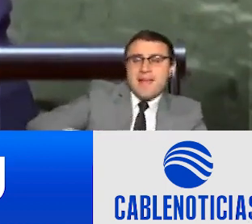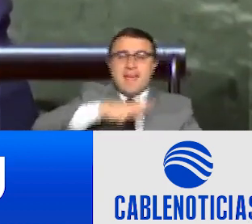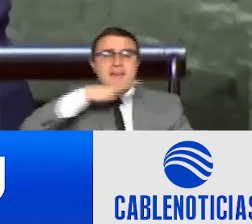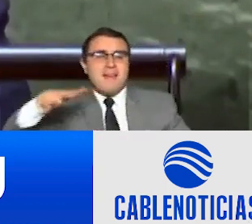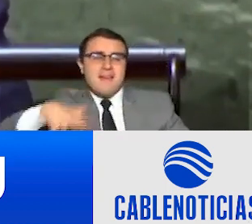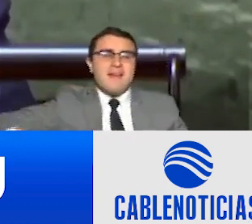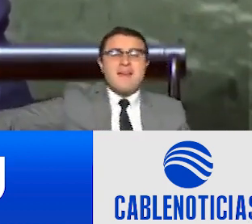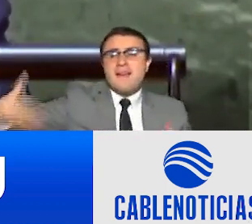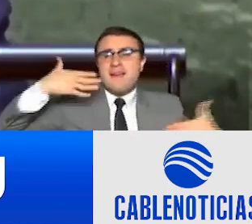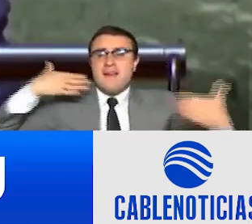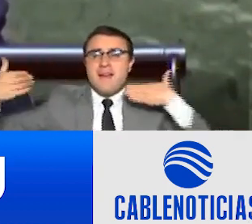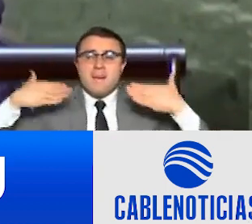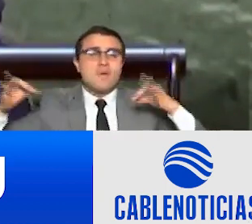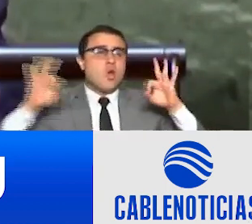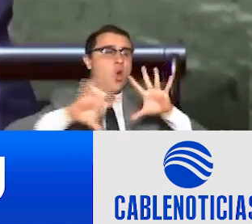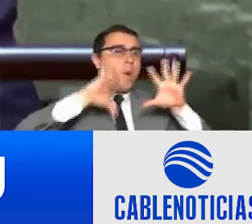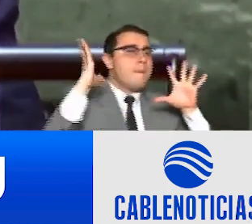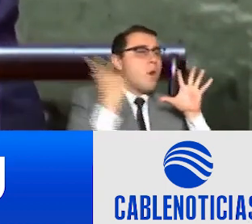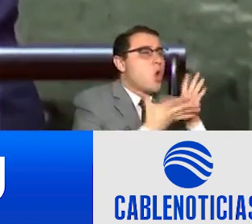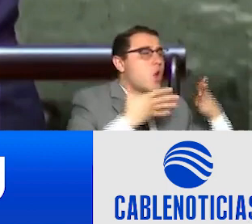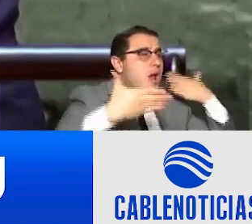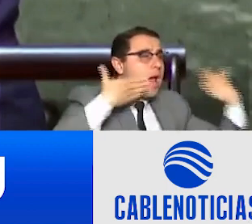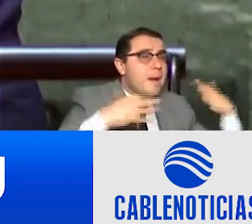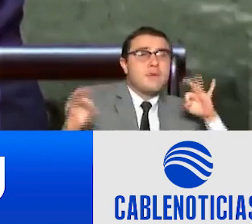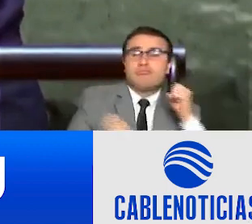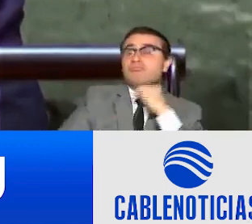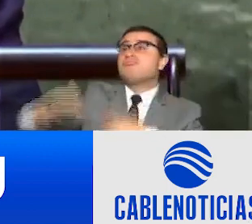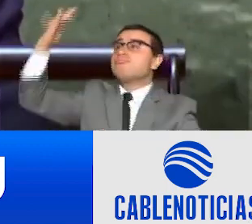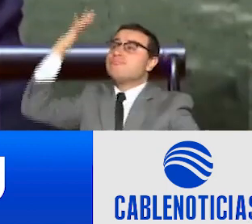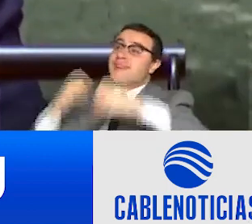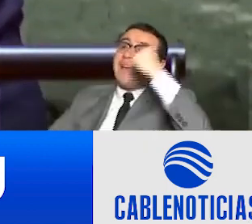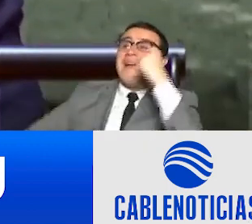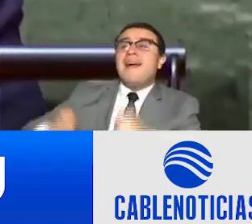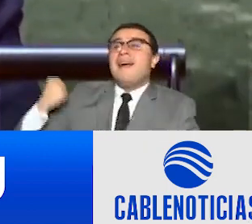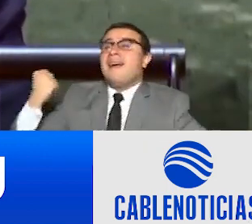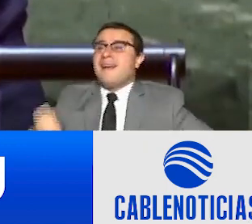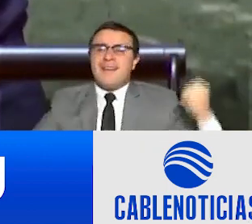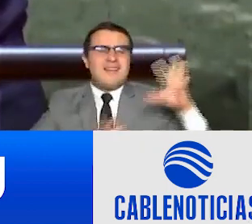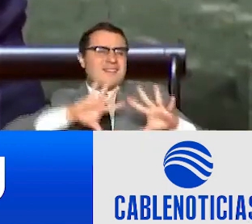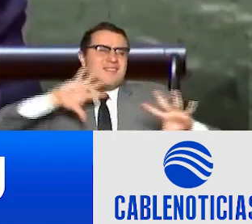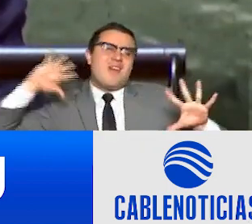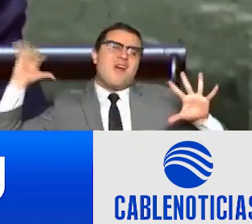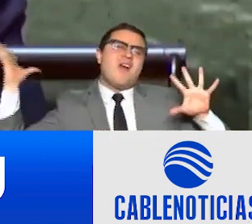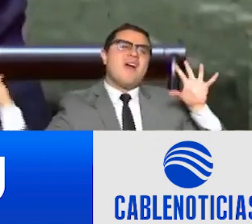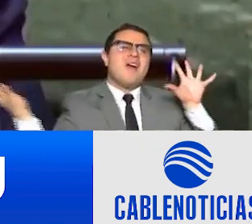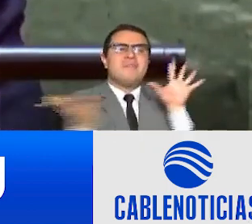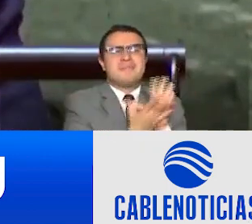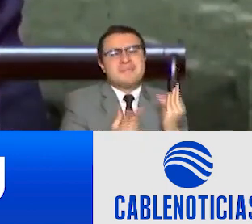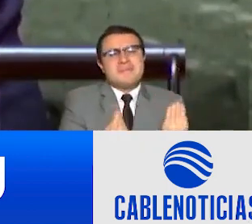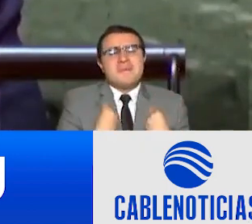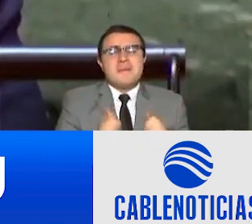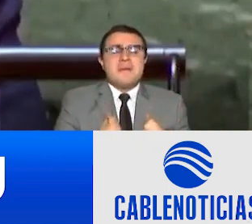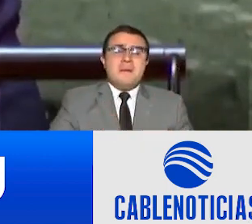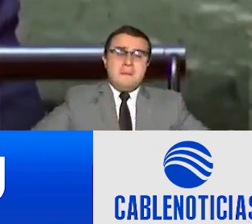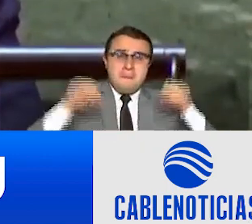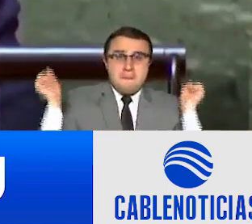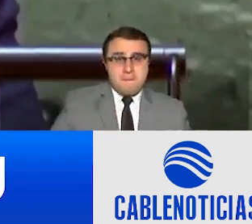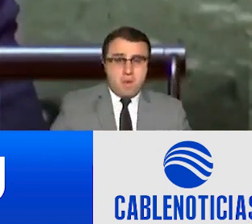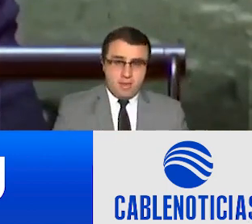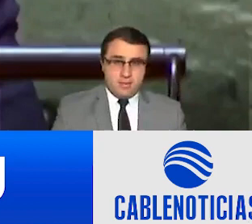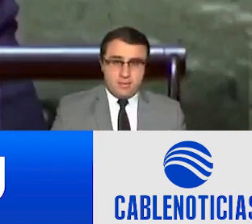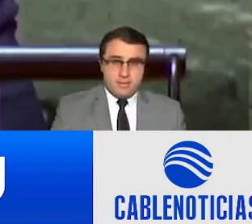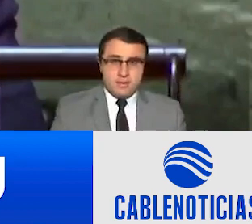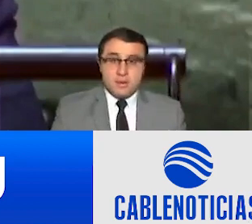veredas o por mundos rurales o por bosques a lo largo y ancho del planeta. Para poder